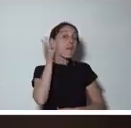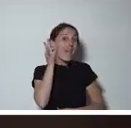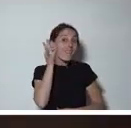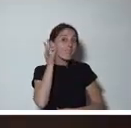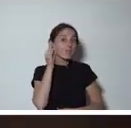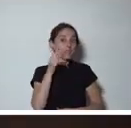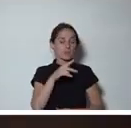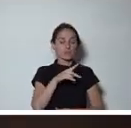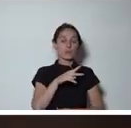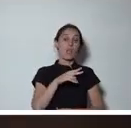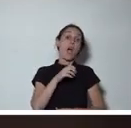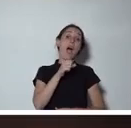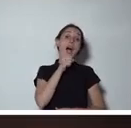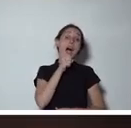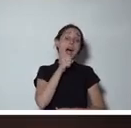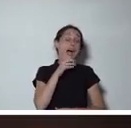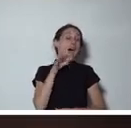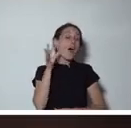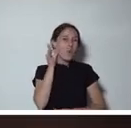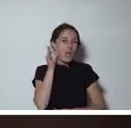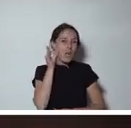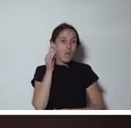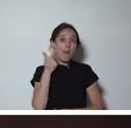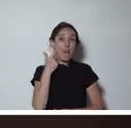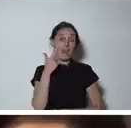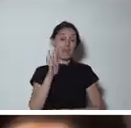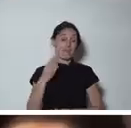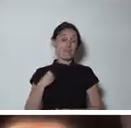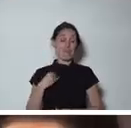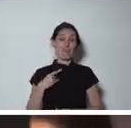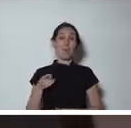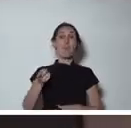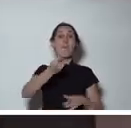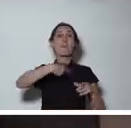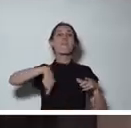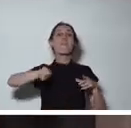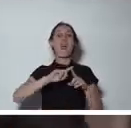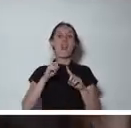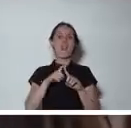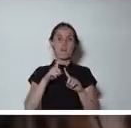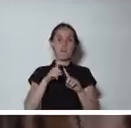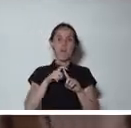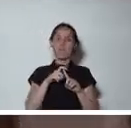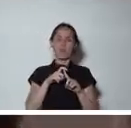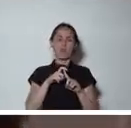las Madres de Plaza de Mayo las abuelas de Plaza de Mayo quienes nos han